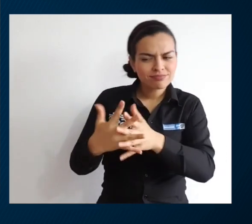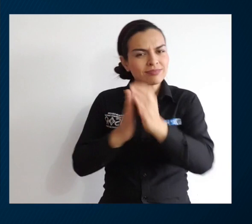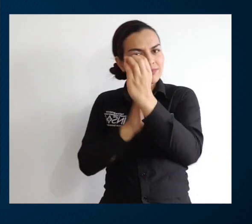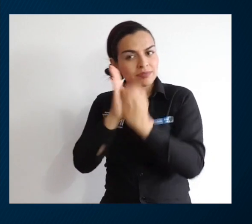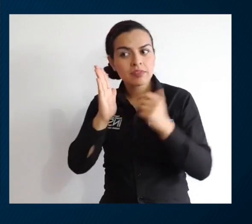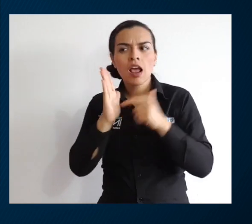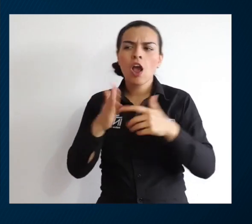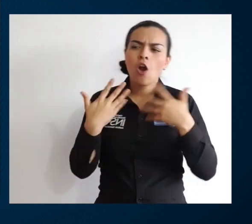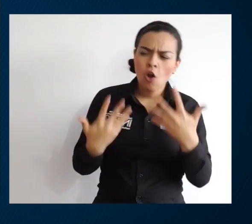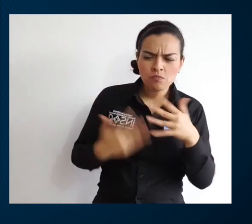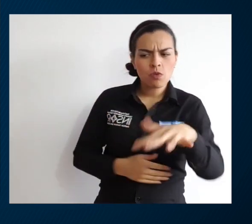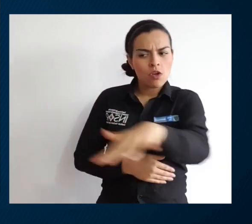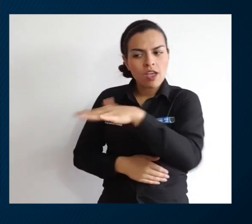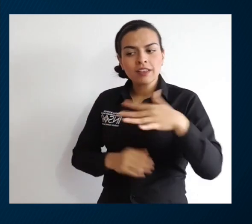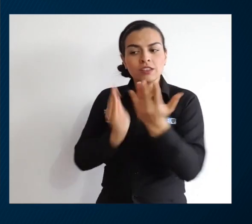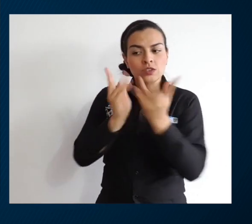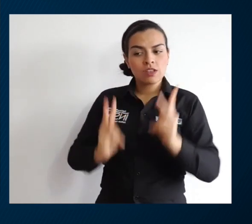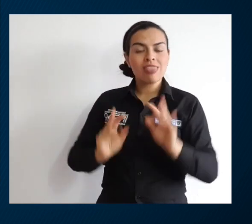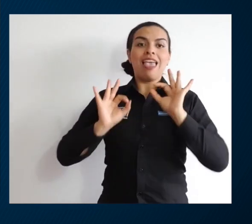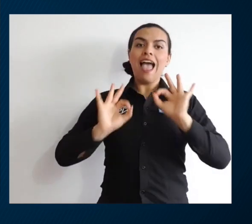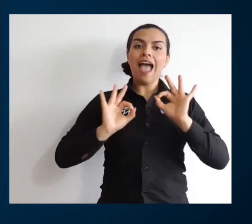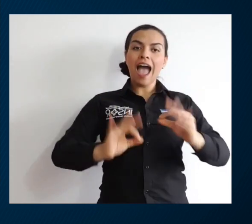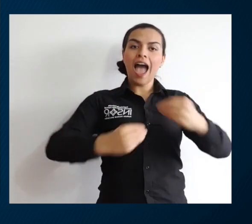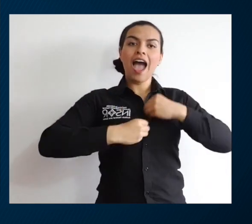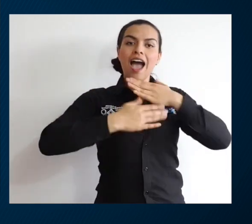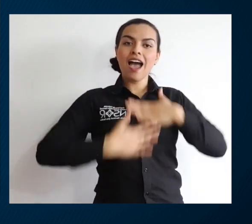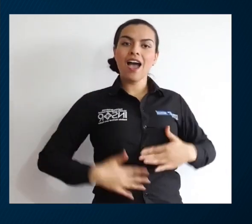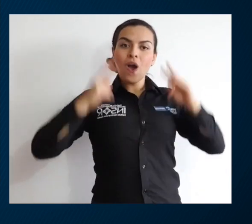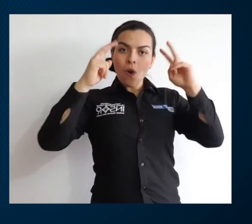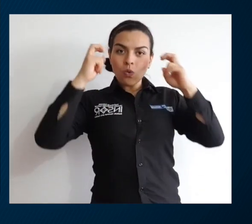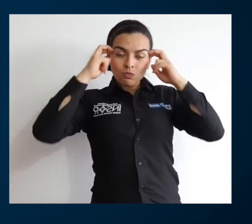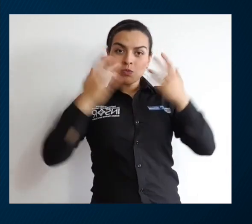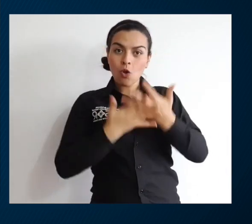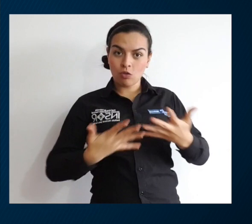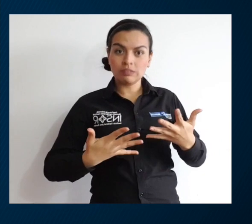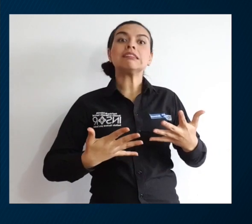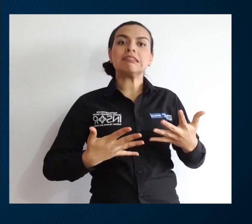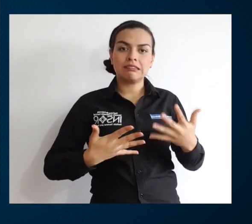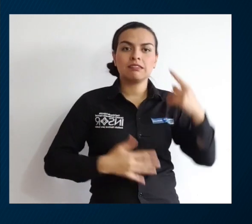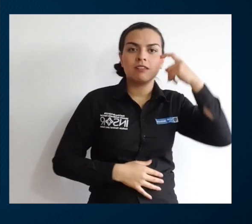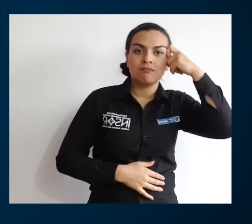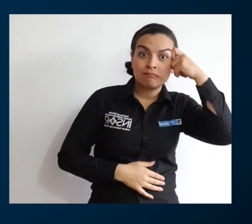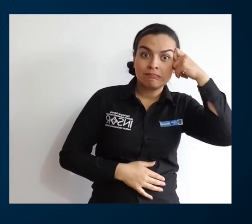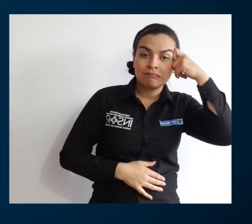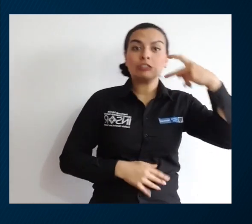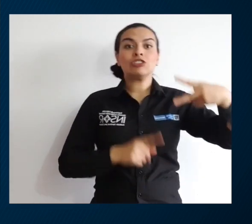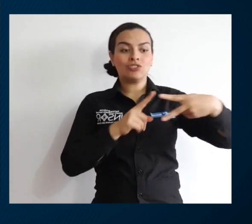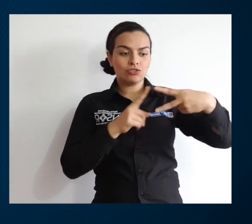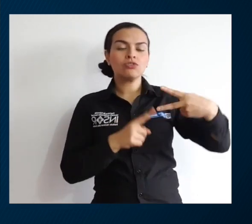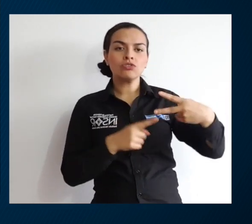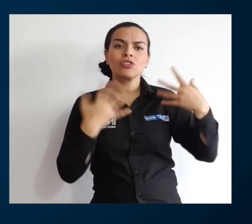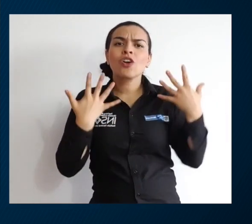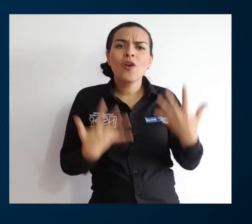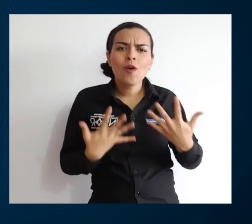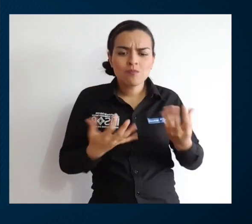aumentativa, alternativa para nuestros estudiantes, de pensarnos en adaptaciones curriculares suficientes para que todos los estudiantes puedan acceder al